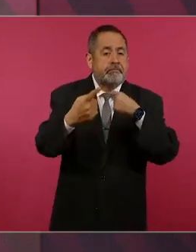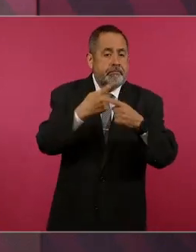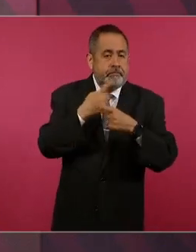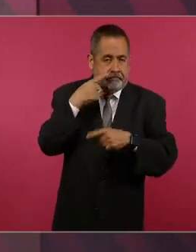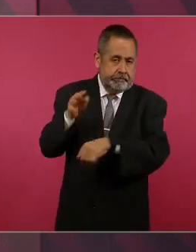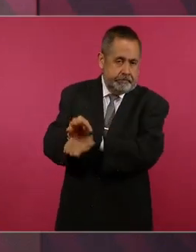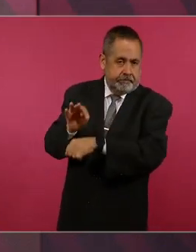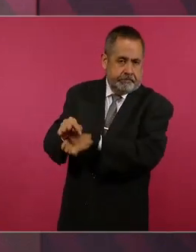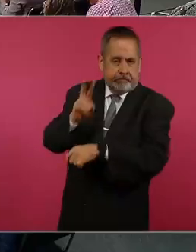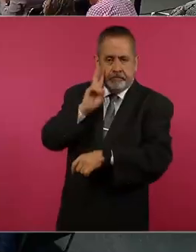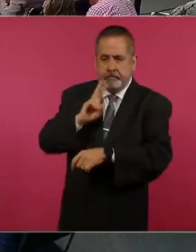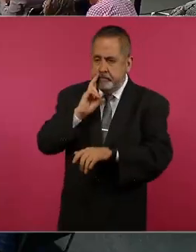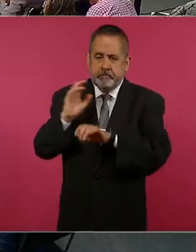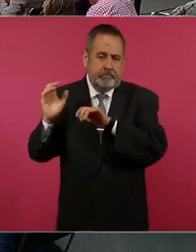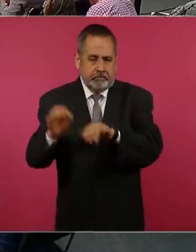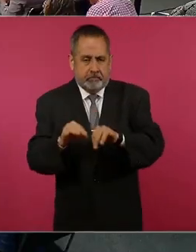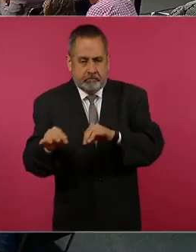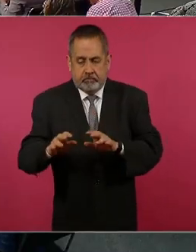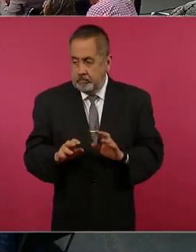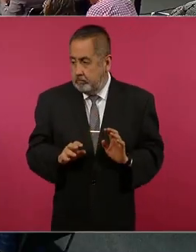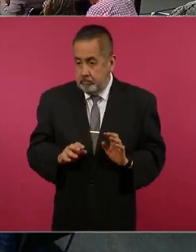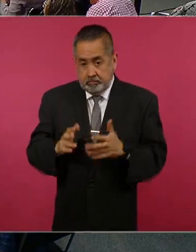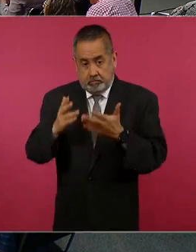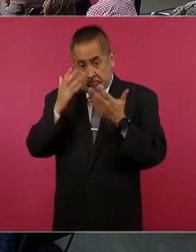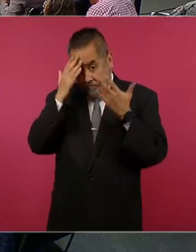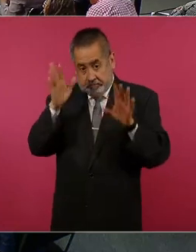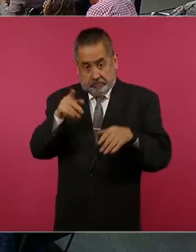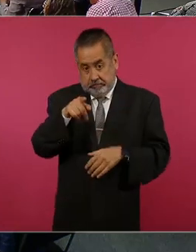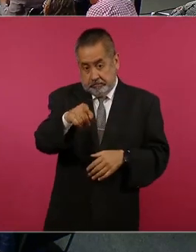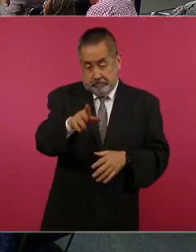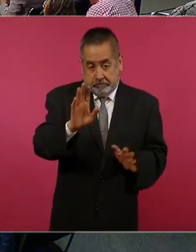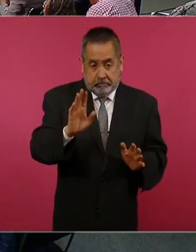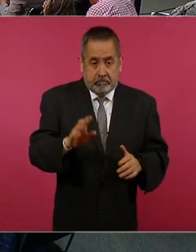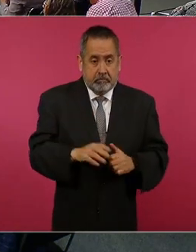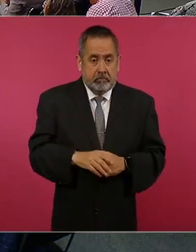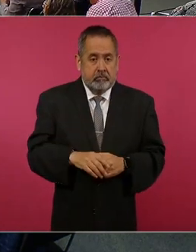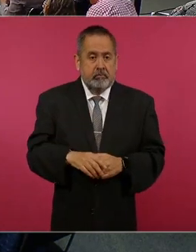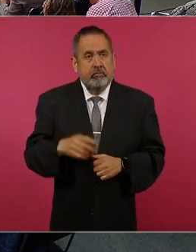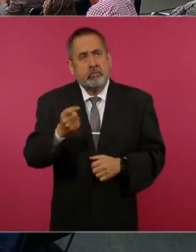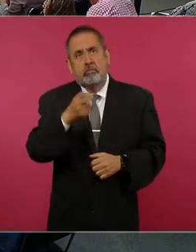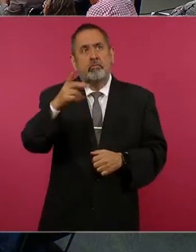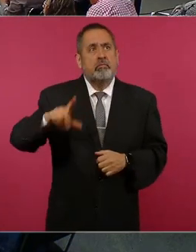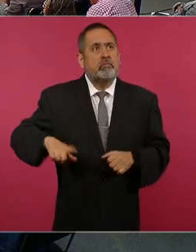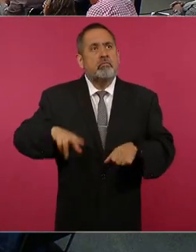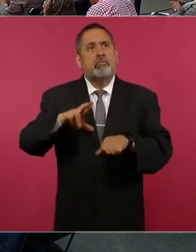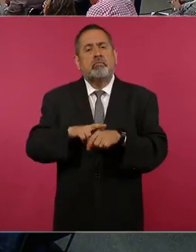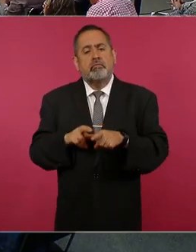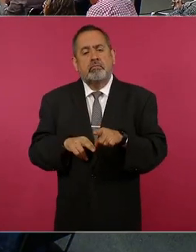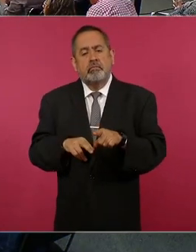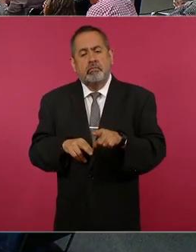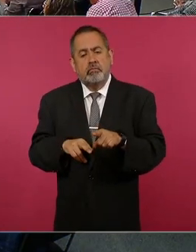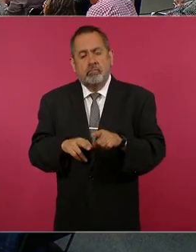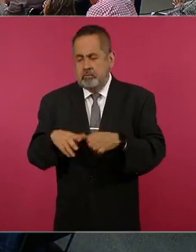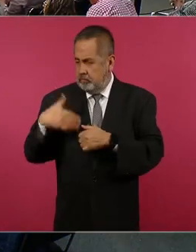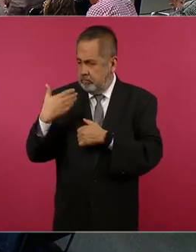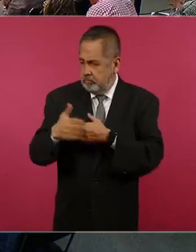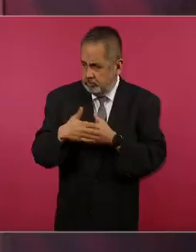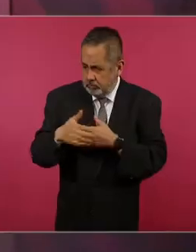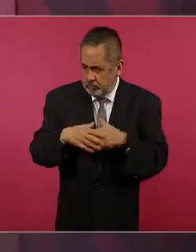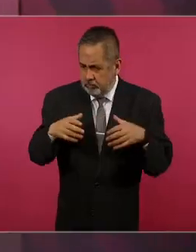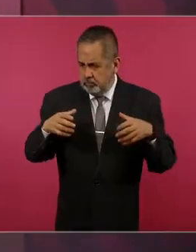No sé si de los gobernadores que van a estar